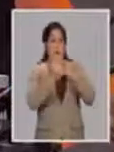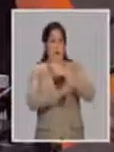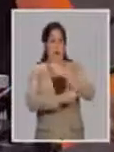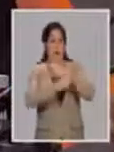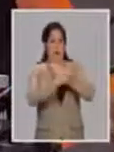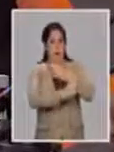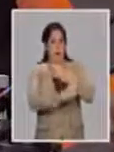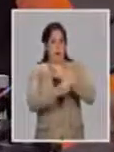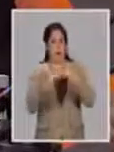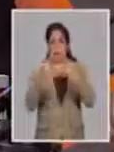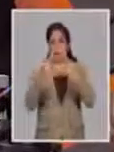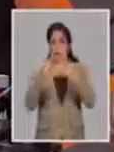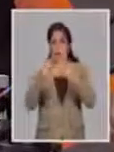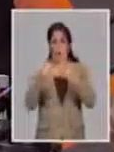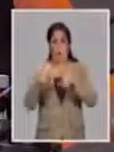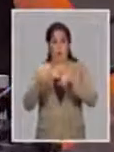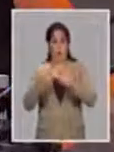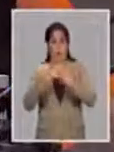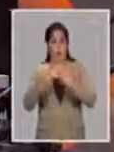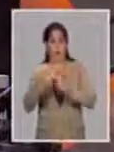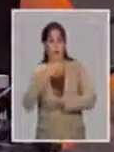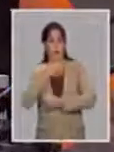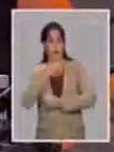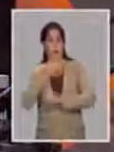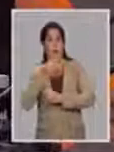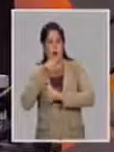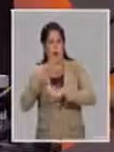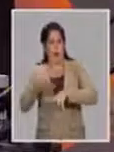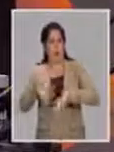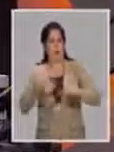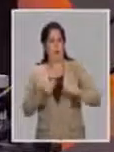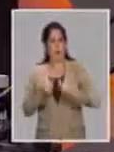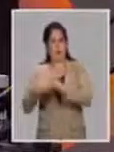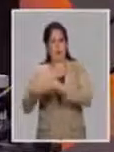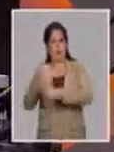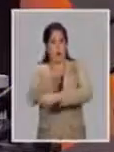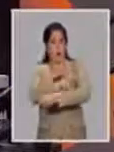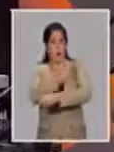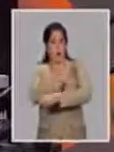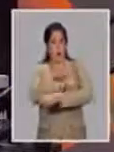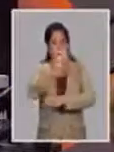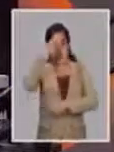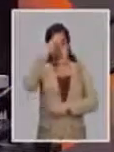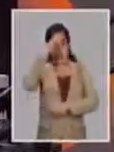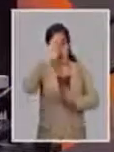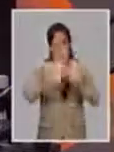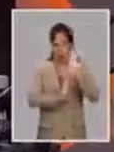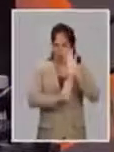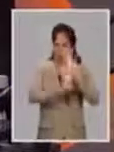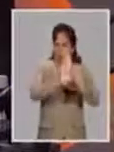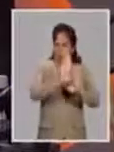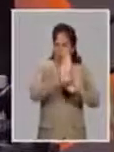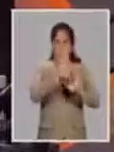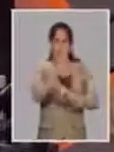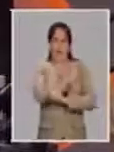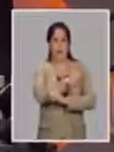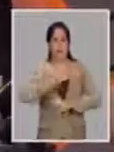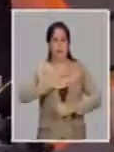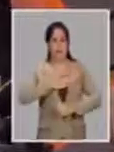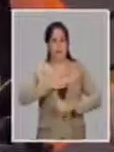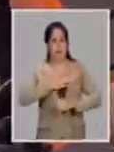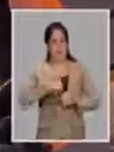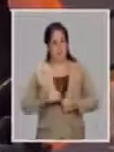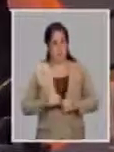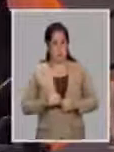transnacionales a los países del tercer mundo para aceptar sus condiciones para recibir las vacunas, Cuba desarrolla sus propios